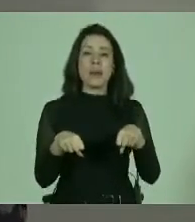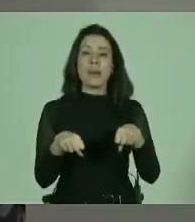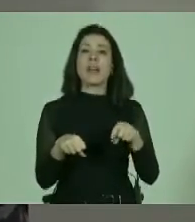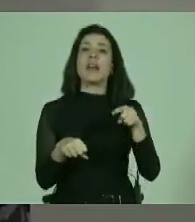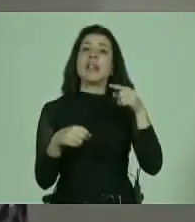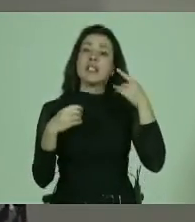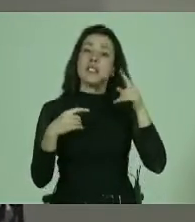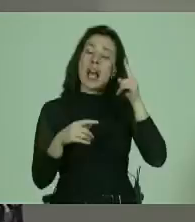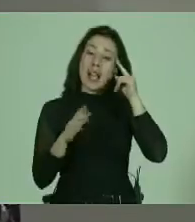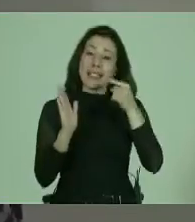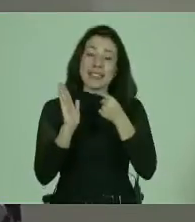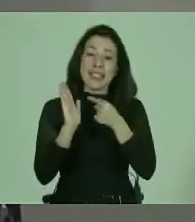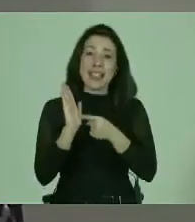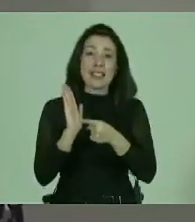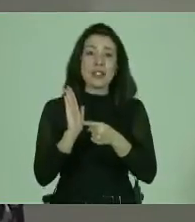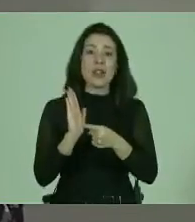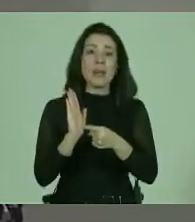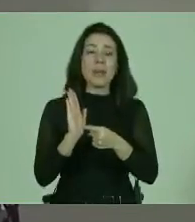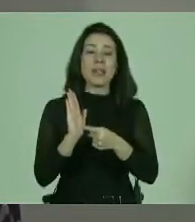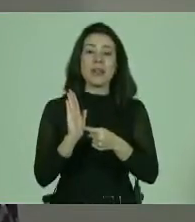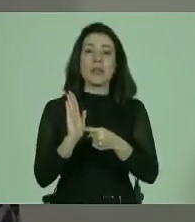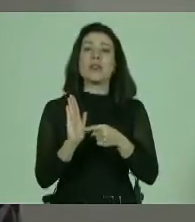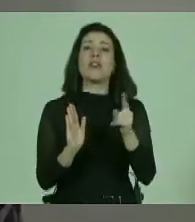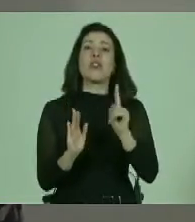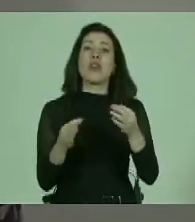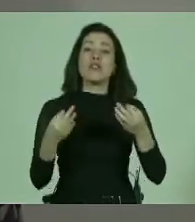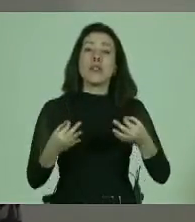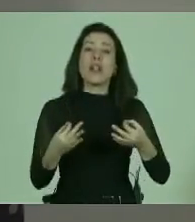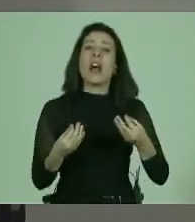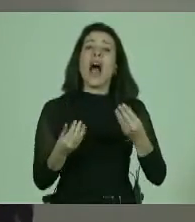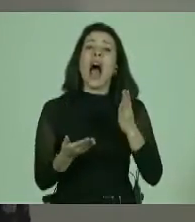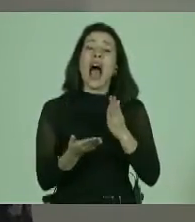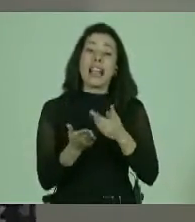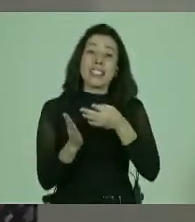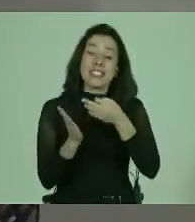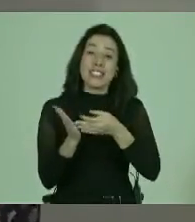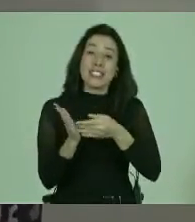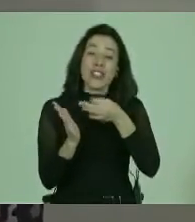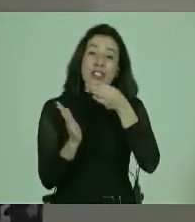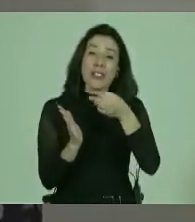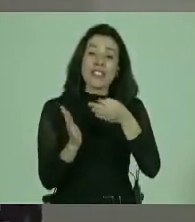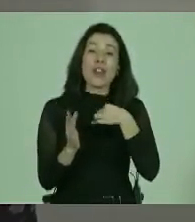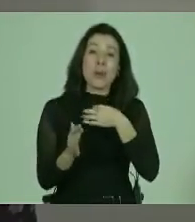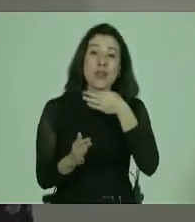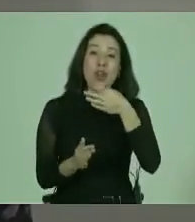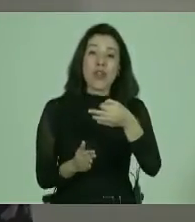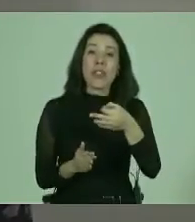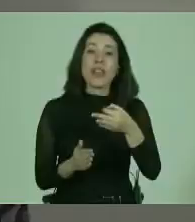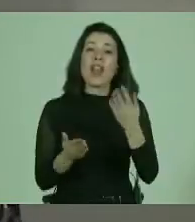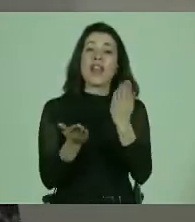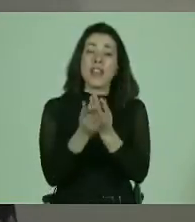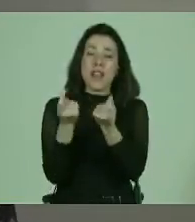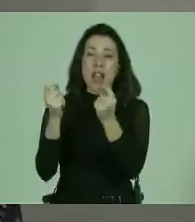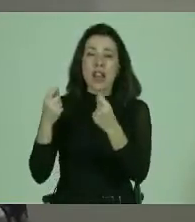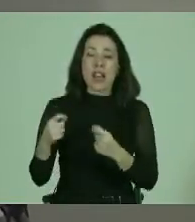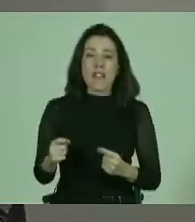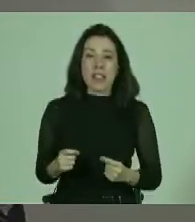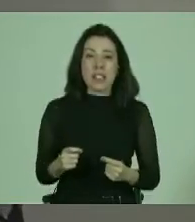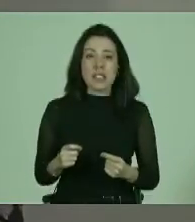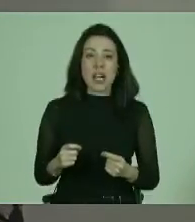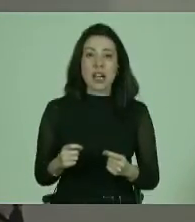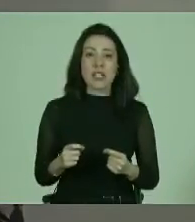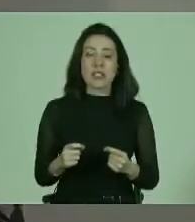esta enunciación es incorrecta es una enunciación que debería como incluso revisarse a la luz